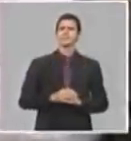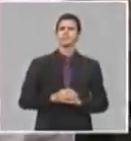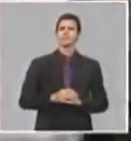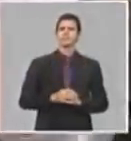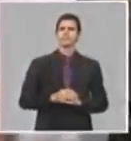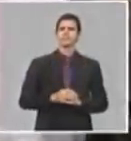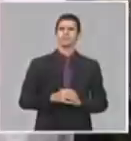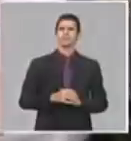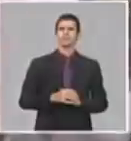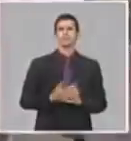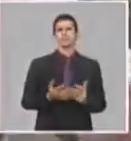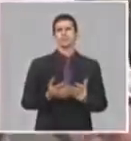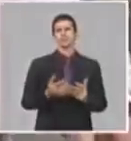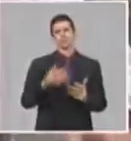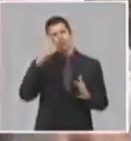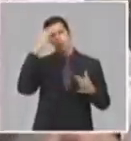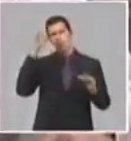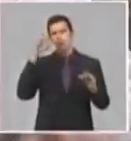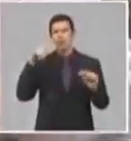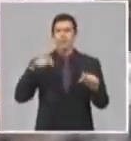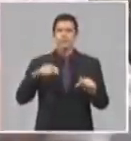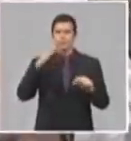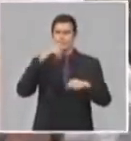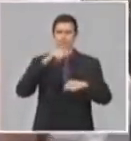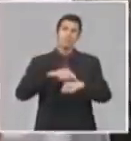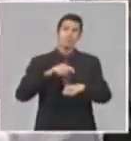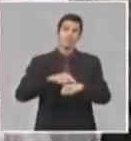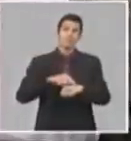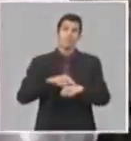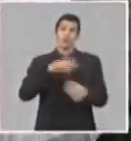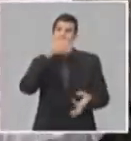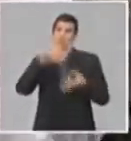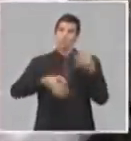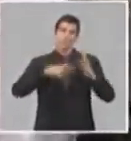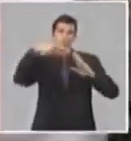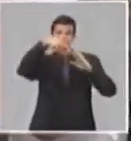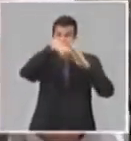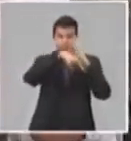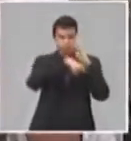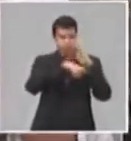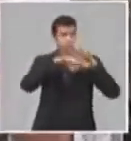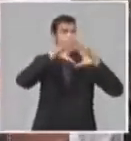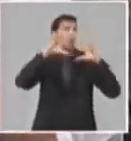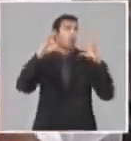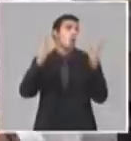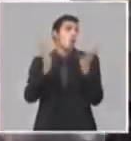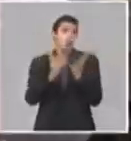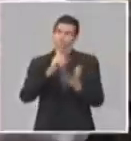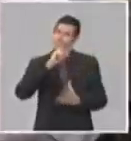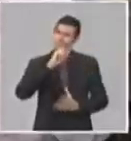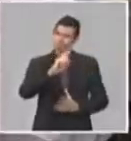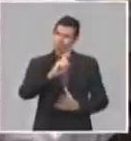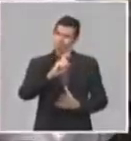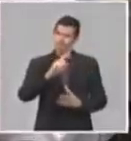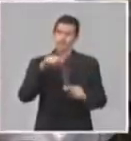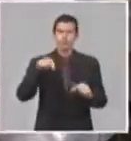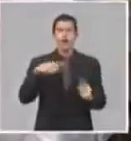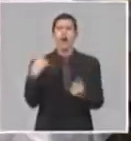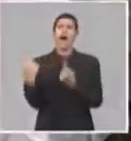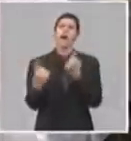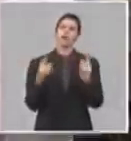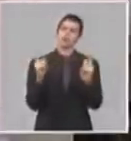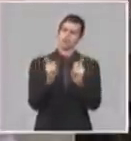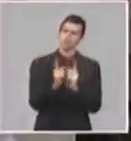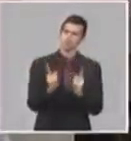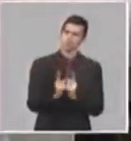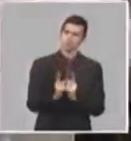por cuestiones de tiempo y obviamente, esto es muy amplio, repito, la estrategia, yo creo que nuestra población puede tener una idea de que no es una